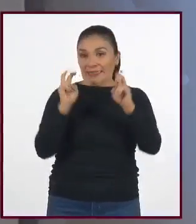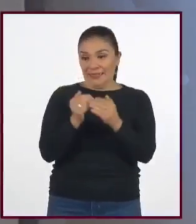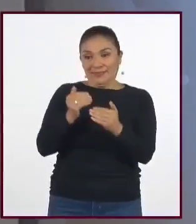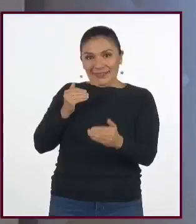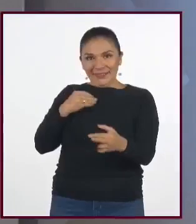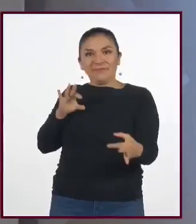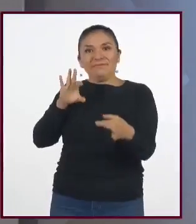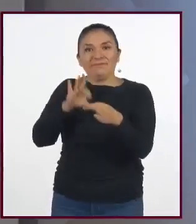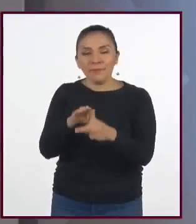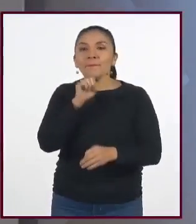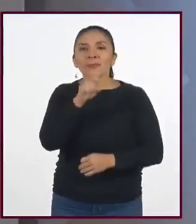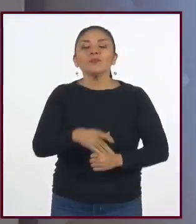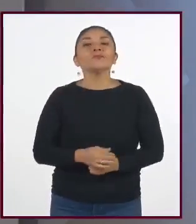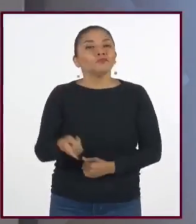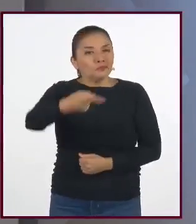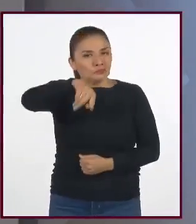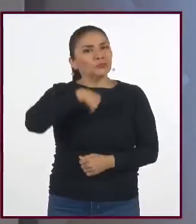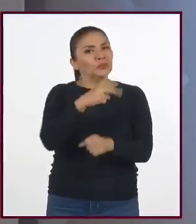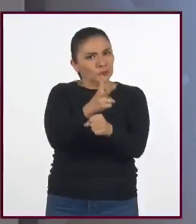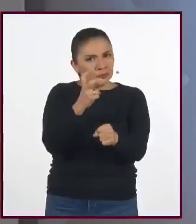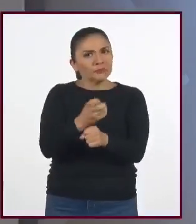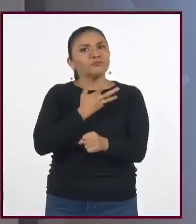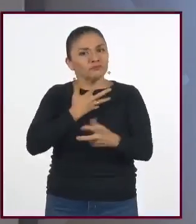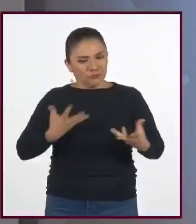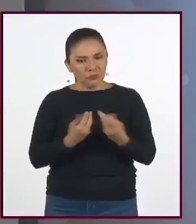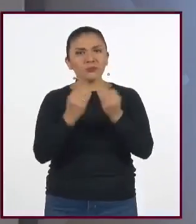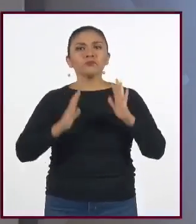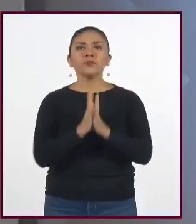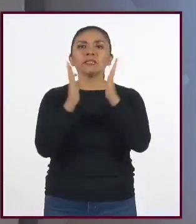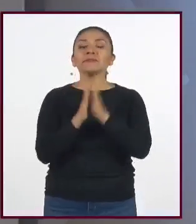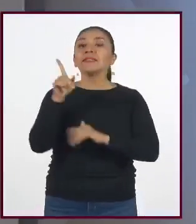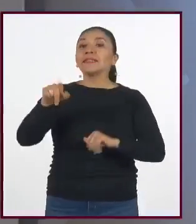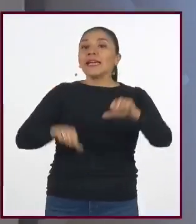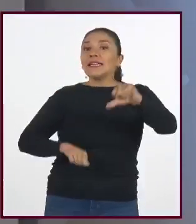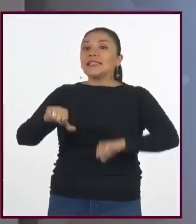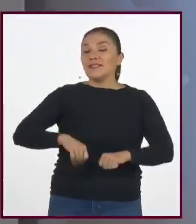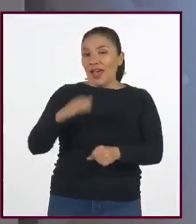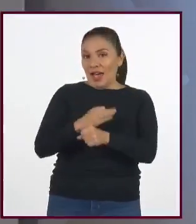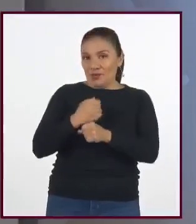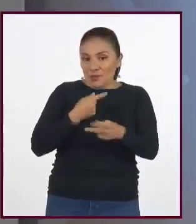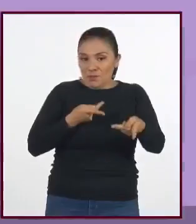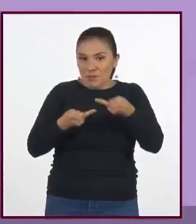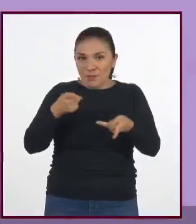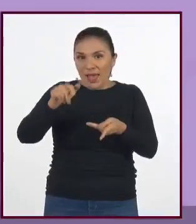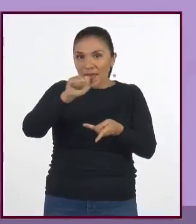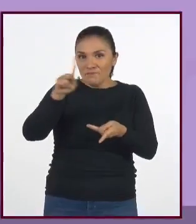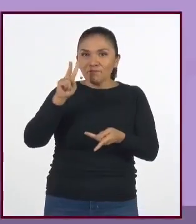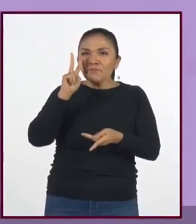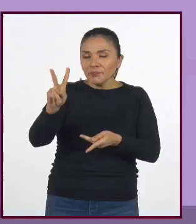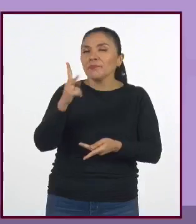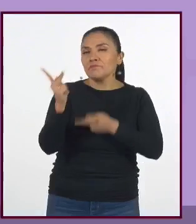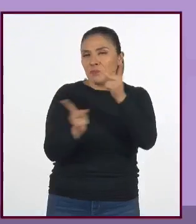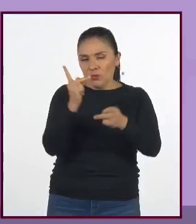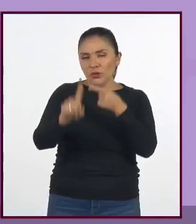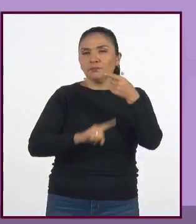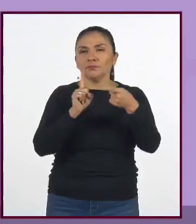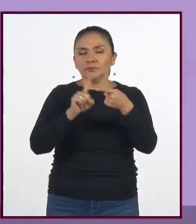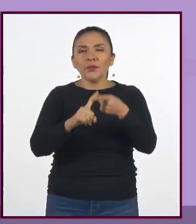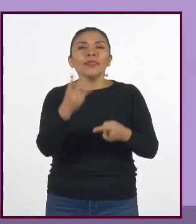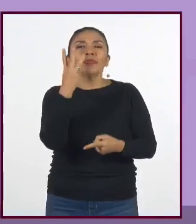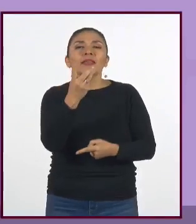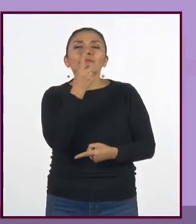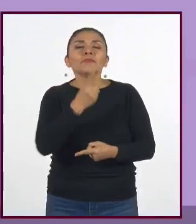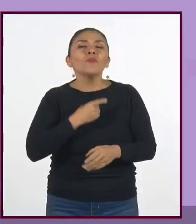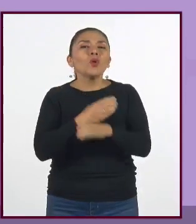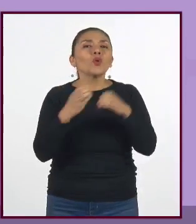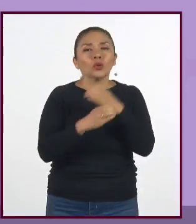ellos invitamos a participar en la actividad que hemos preparado en Mentimeter. Pregunta número 1. Menciona 3 factores de